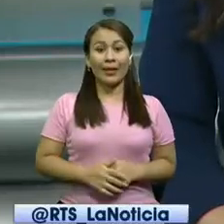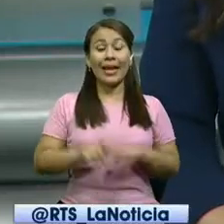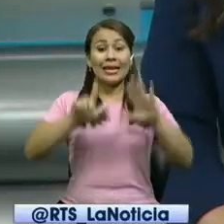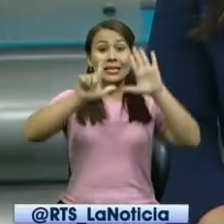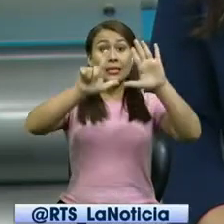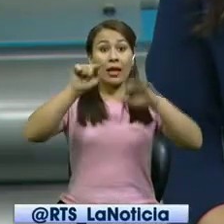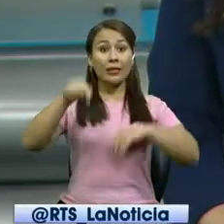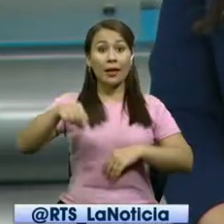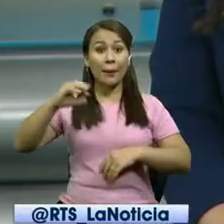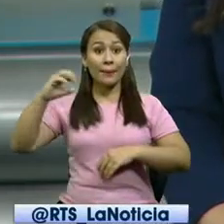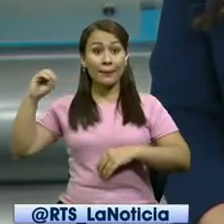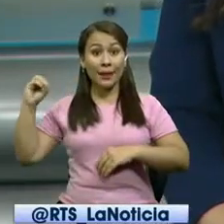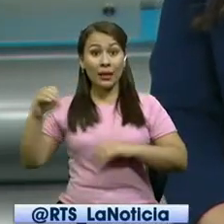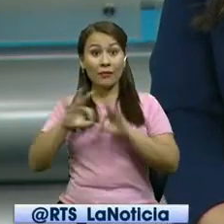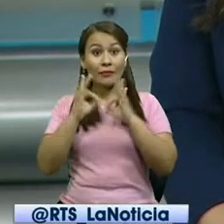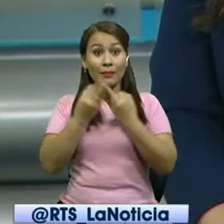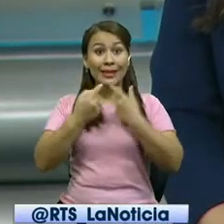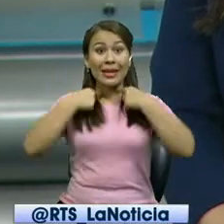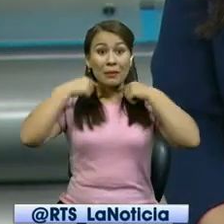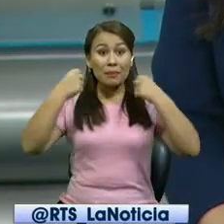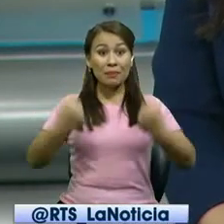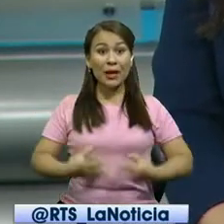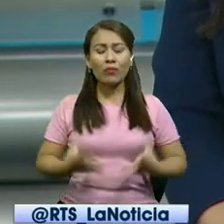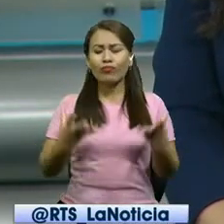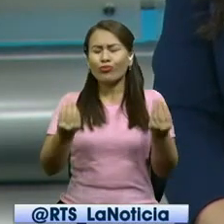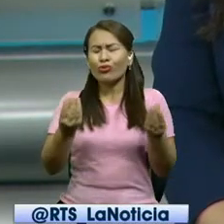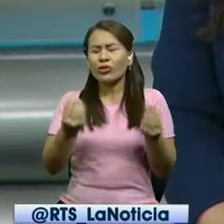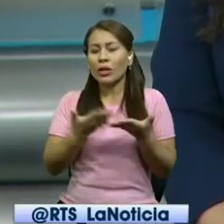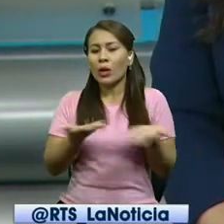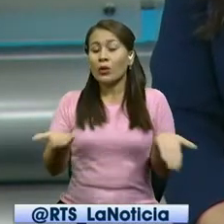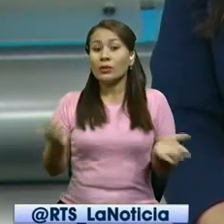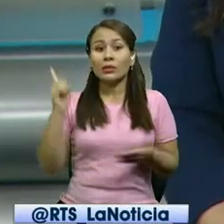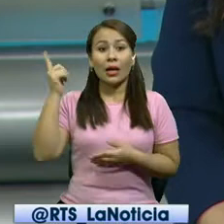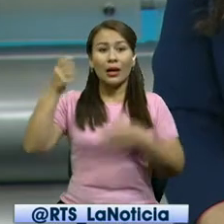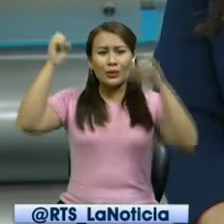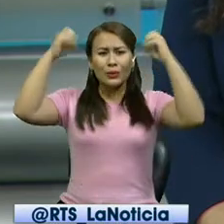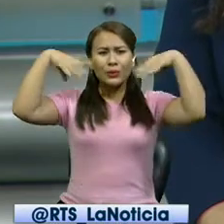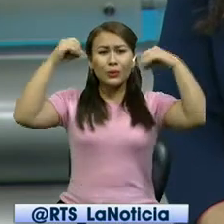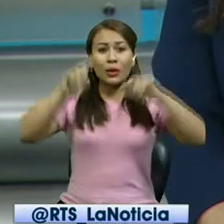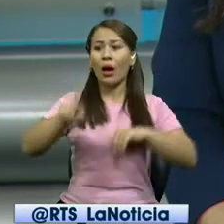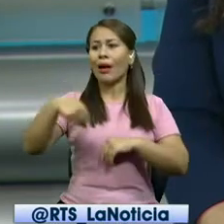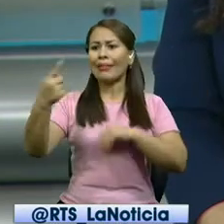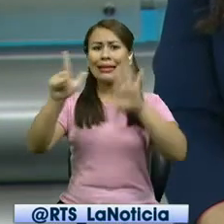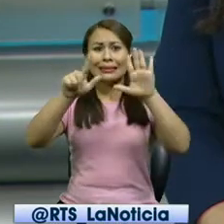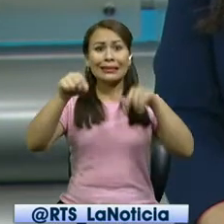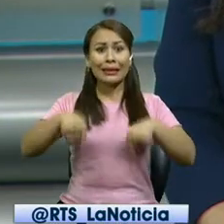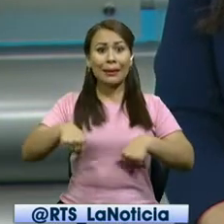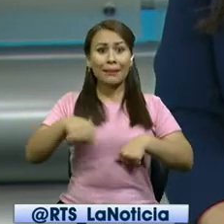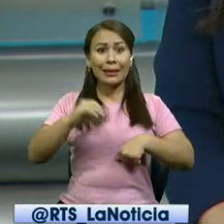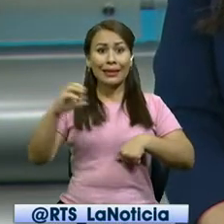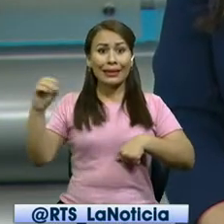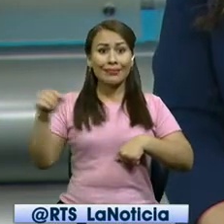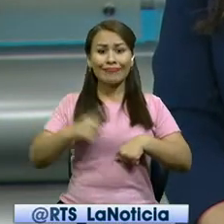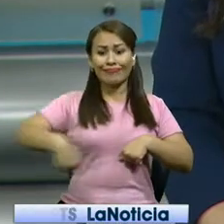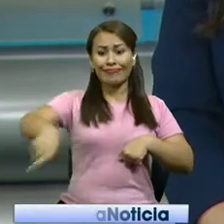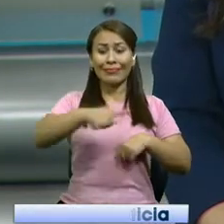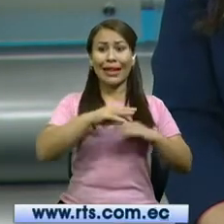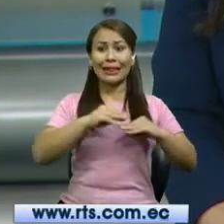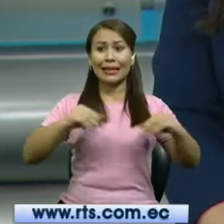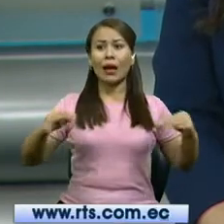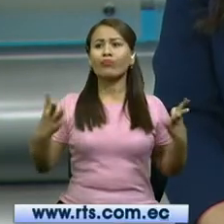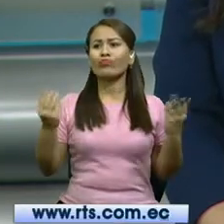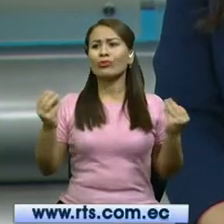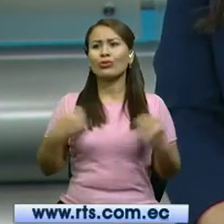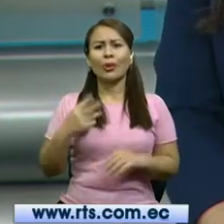7.000 familias damnificadas por el invierno y 7.000 hectáreas de cultivos afectados, que representarían unos 20 millones de dólares,